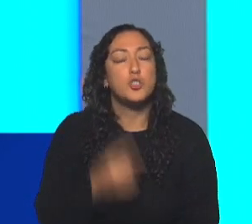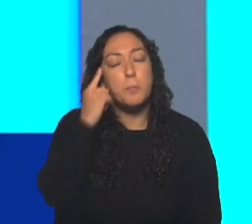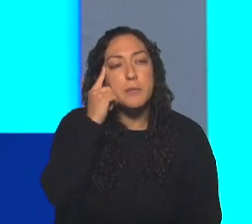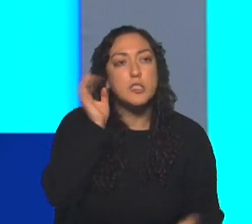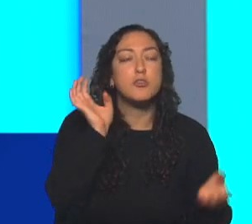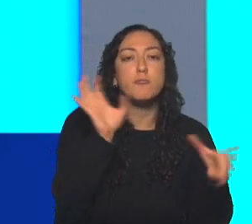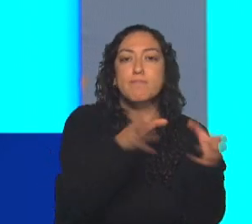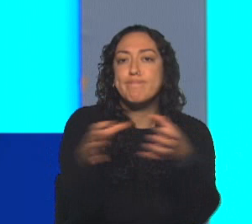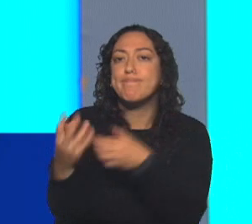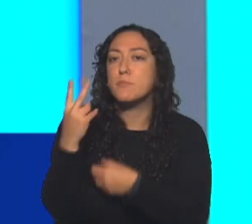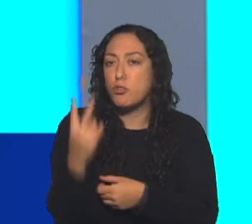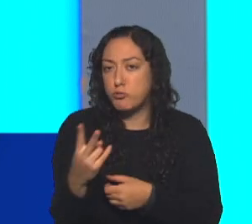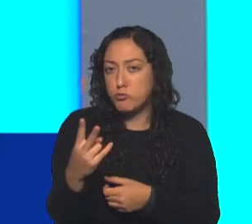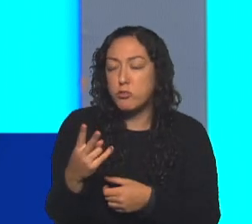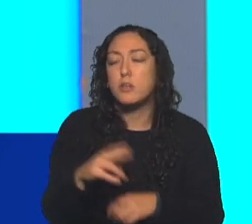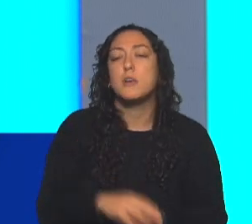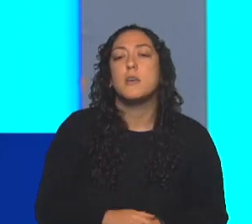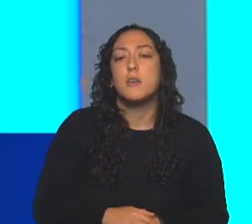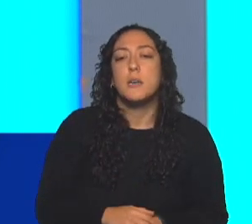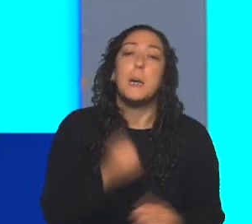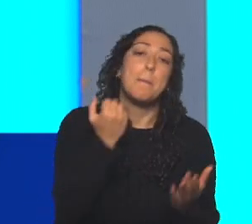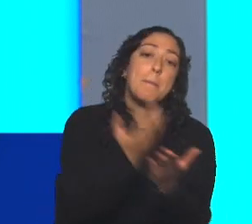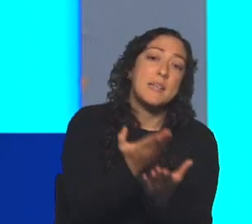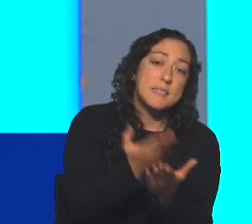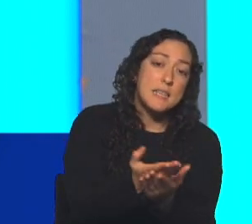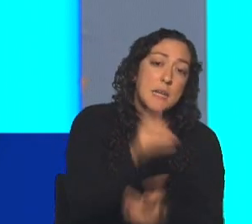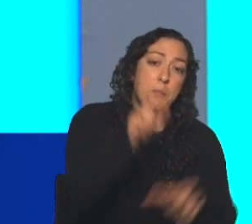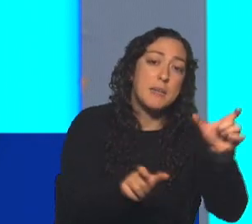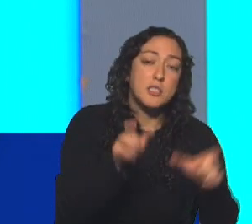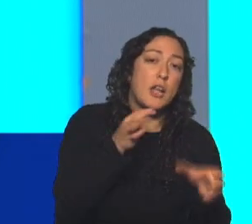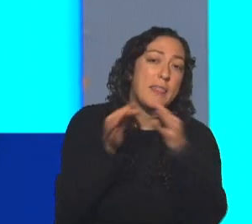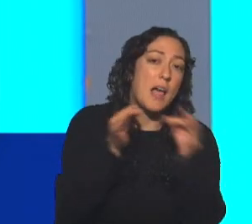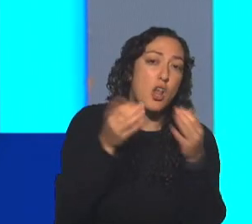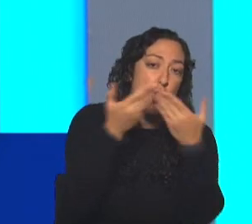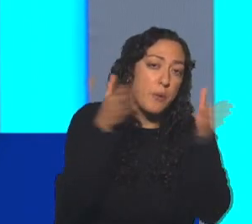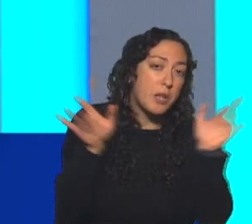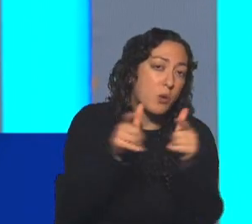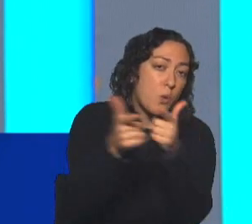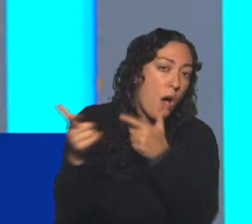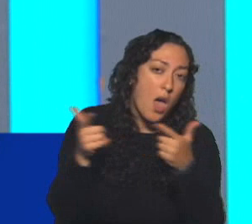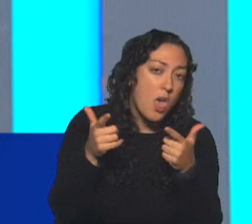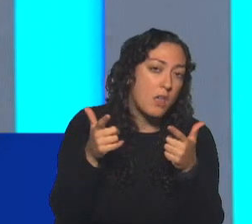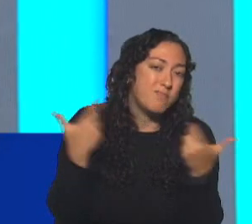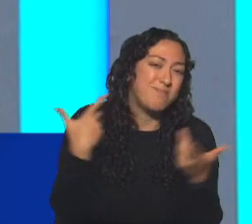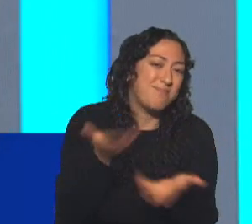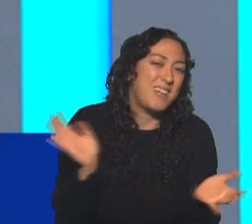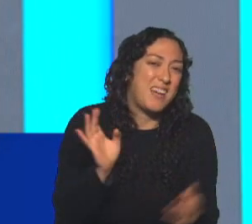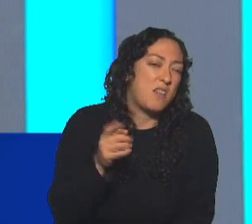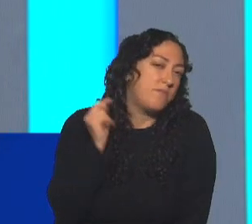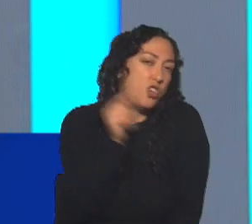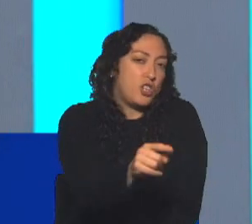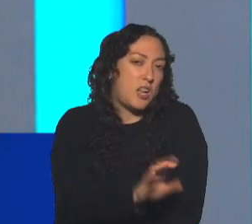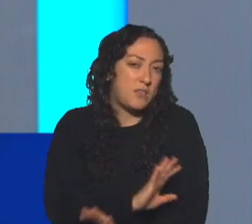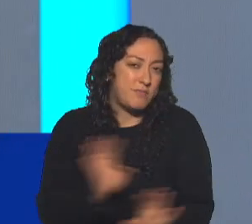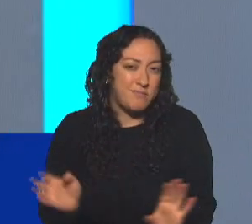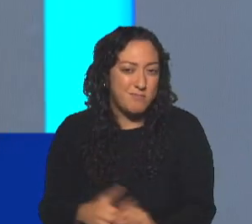nivel es, más allá de lo que se presente, los gobernadores no dialoguistas en general van a tender a